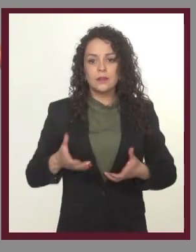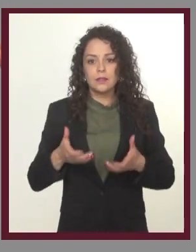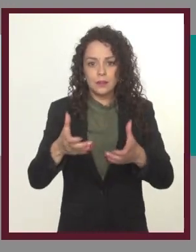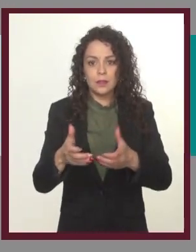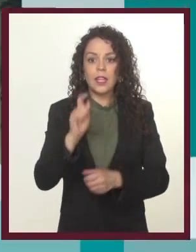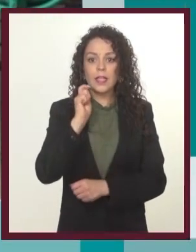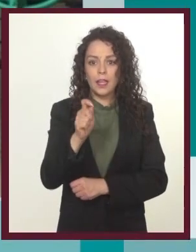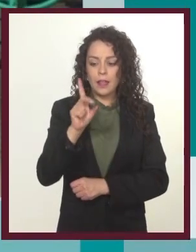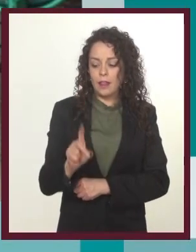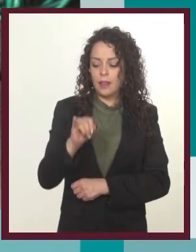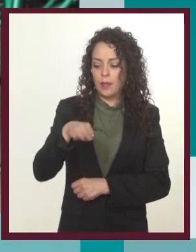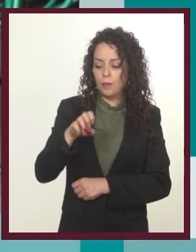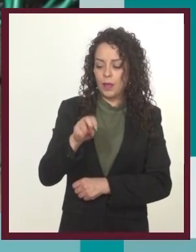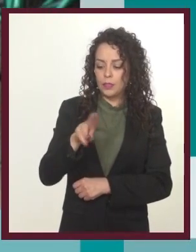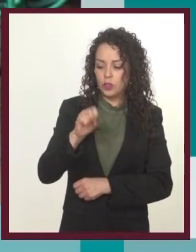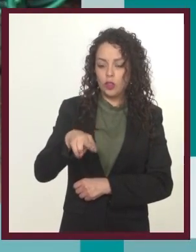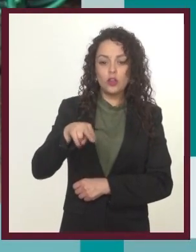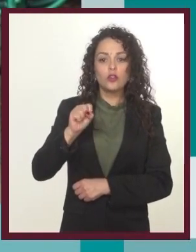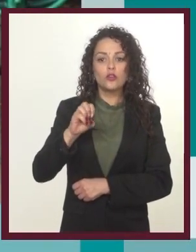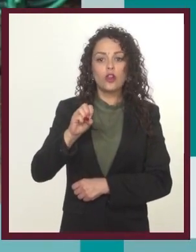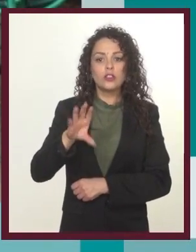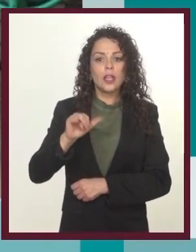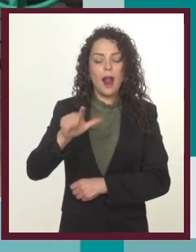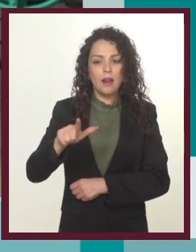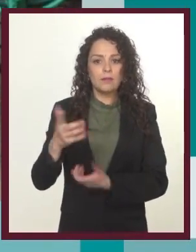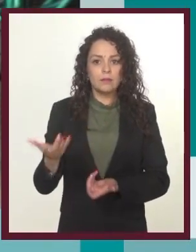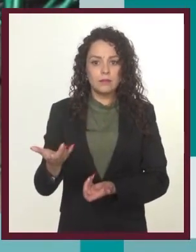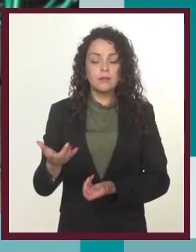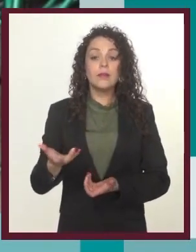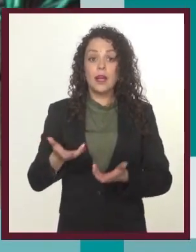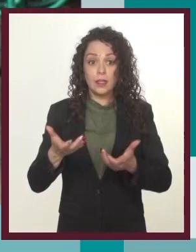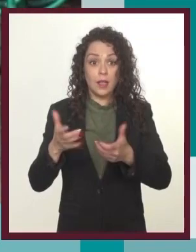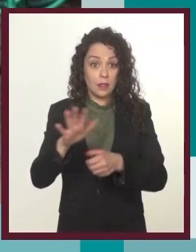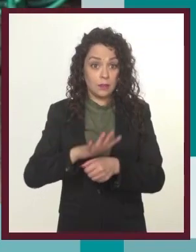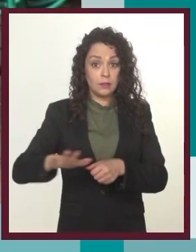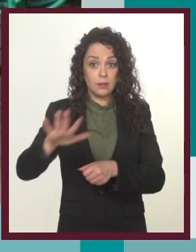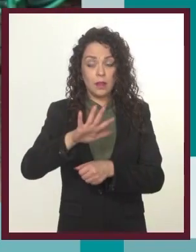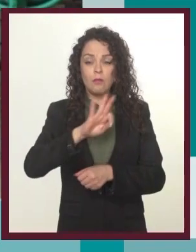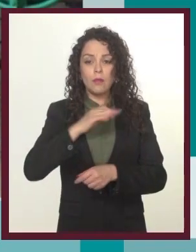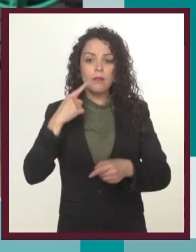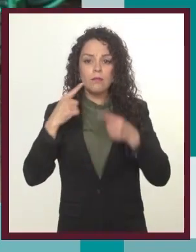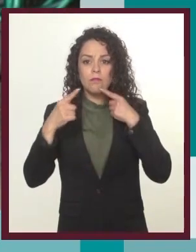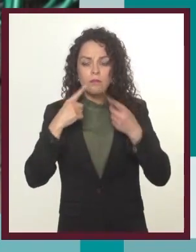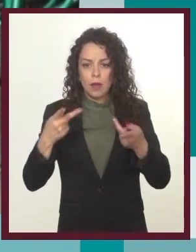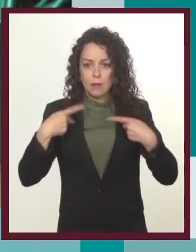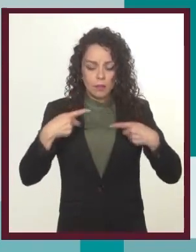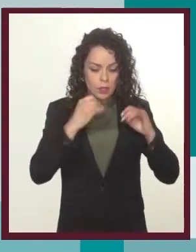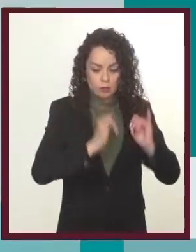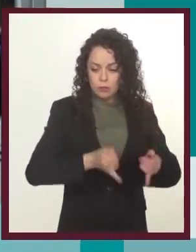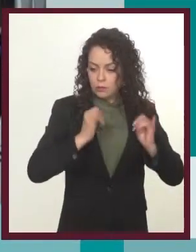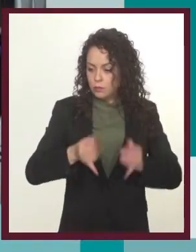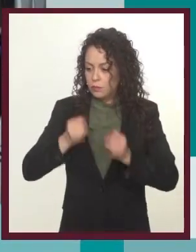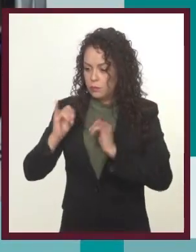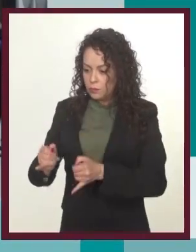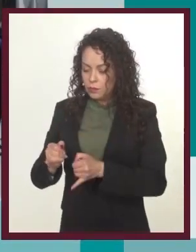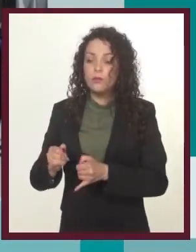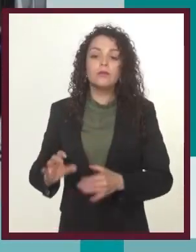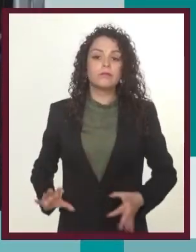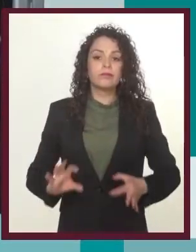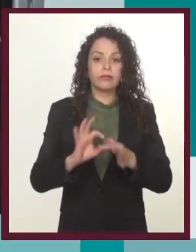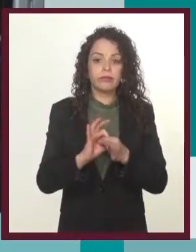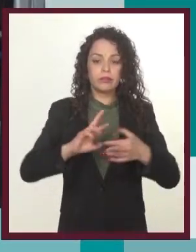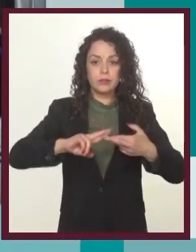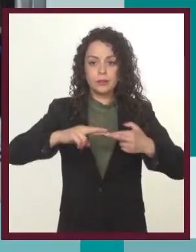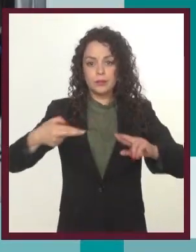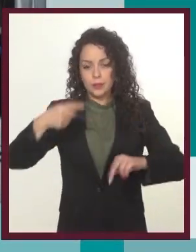público. La dimensión social, que es la dimensión del espacio público en la que dialogamos como individuos y construimos